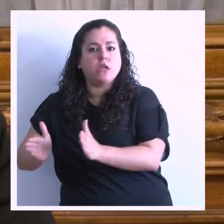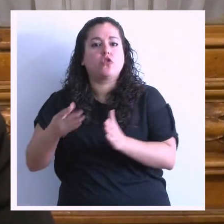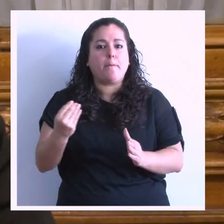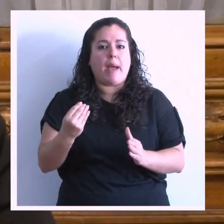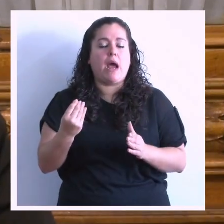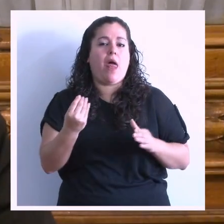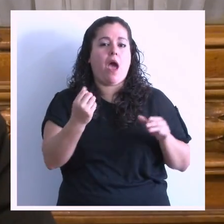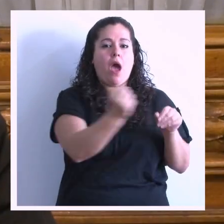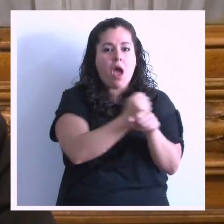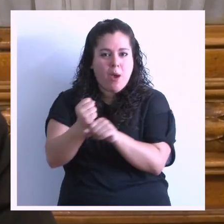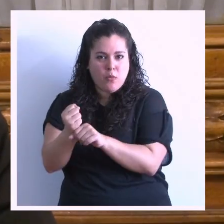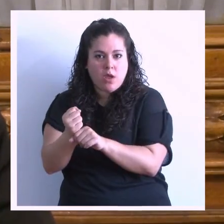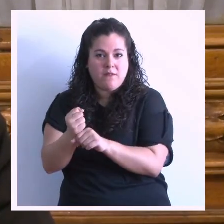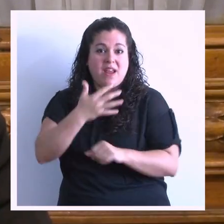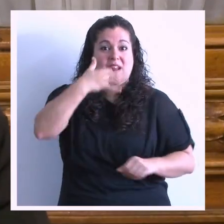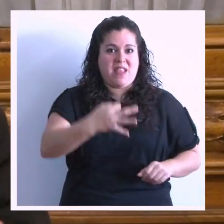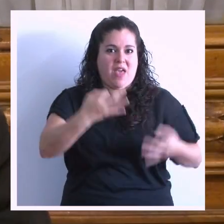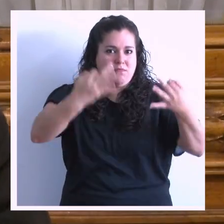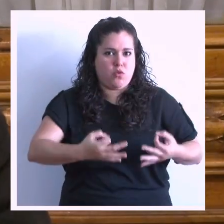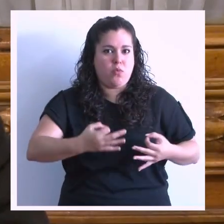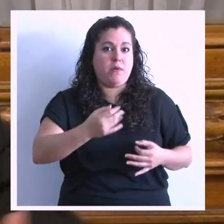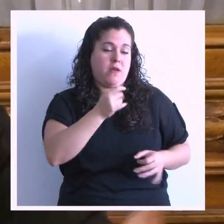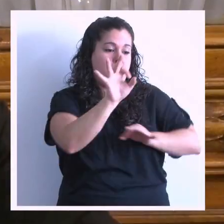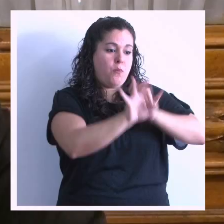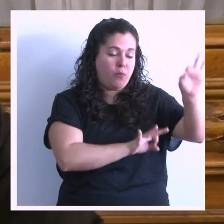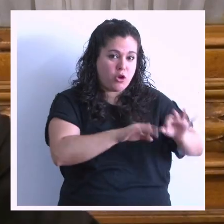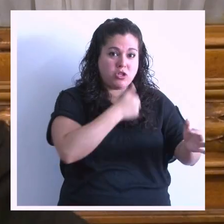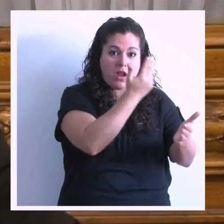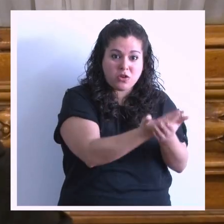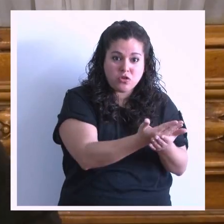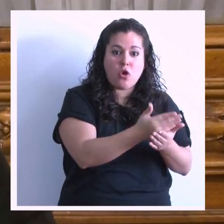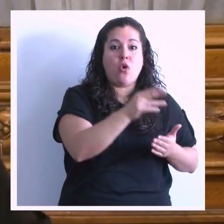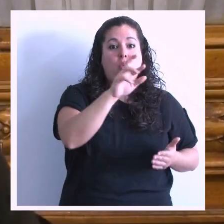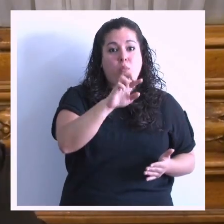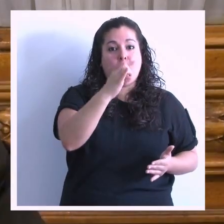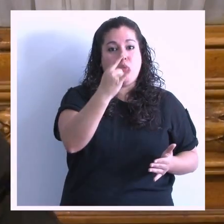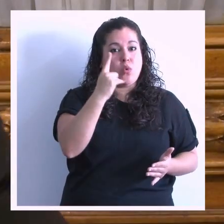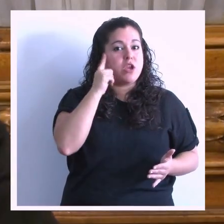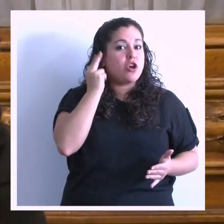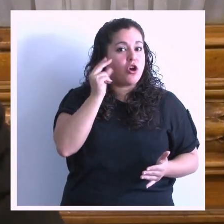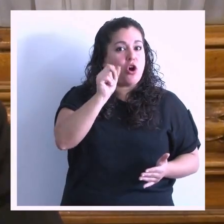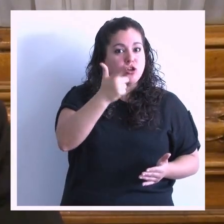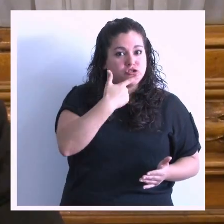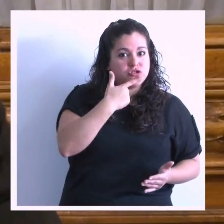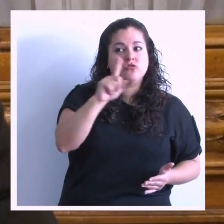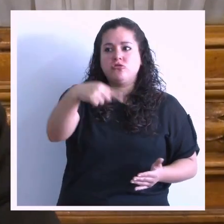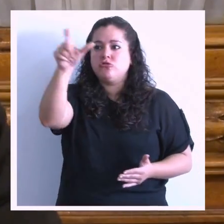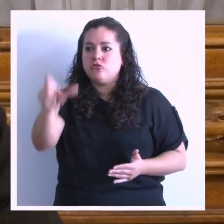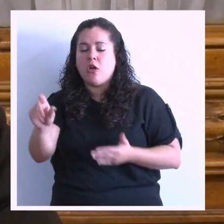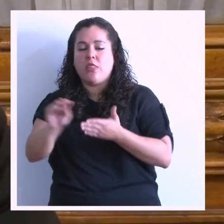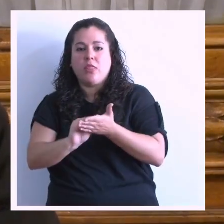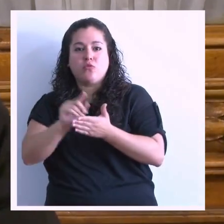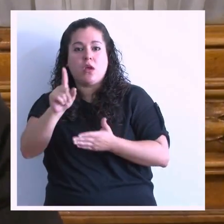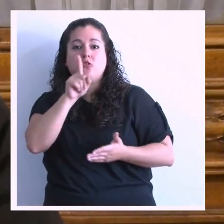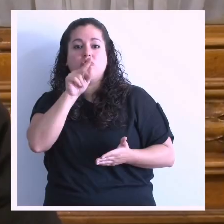el camino que hay que hacer para que esto sea realidad, tanto el proyecto de Adriana Puigros o de Gabriela Troiano. Digamos, ¿qué es lo que